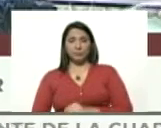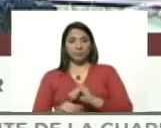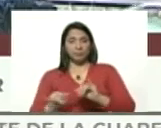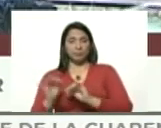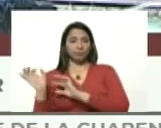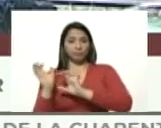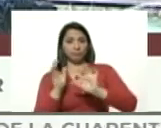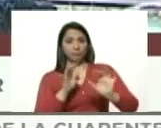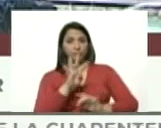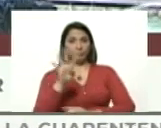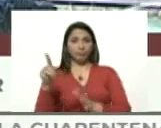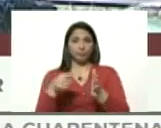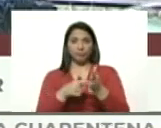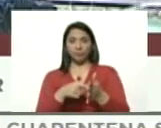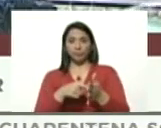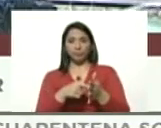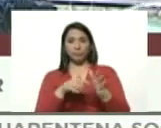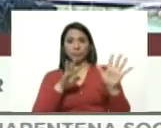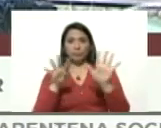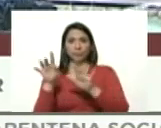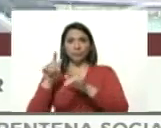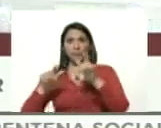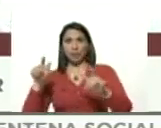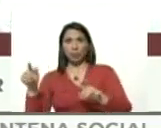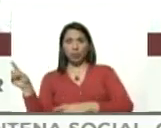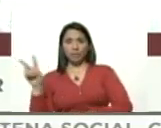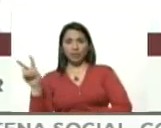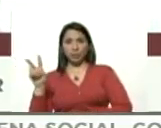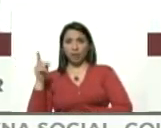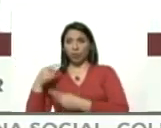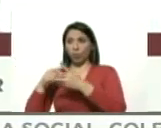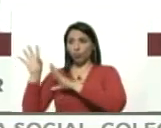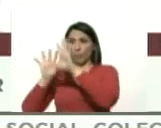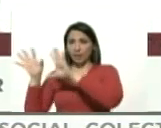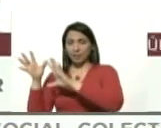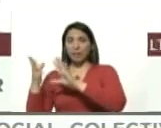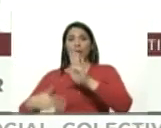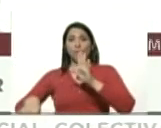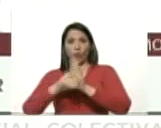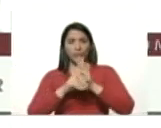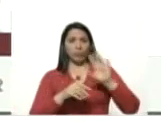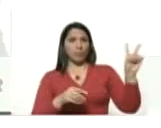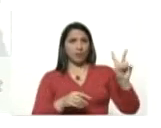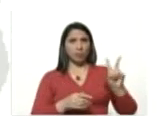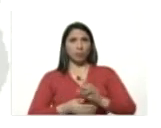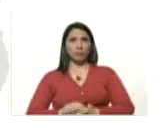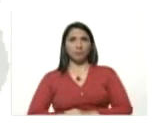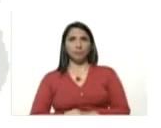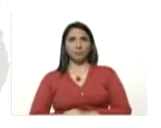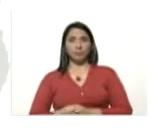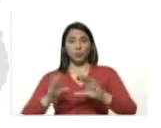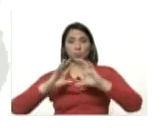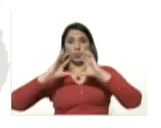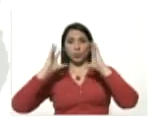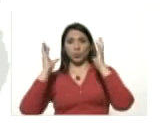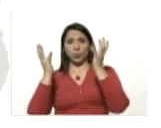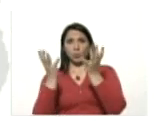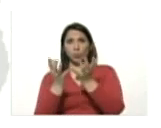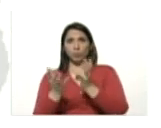regresado 41.099 connacionales a nuestra patria. En el mundo